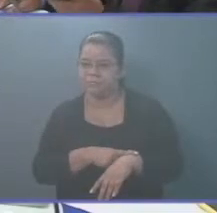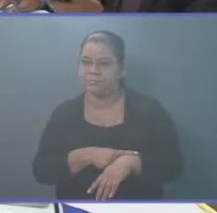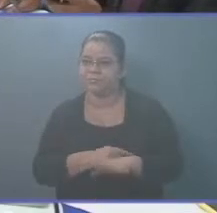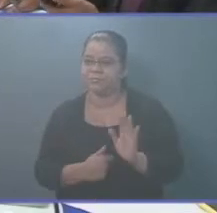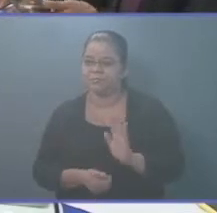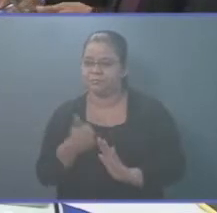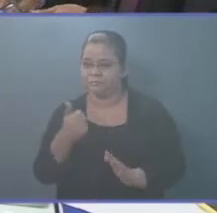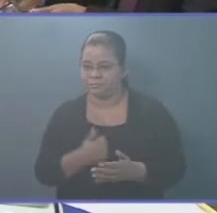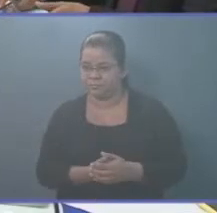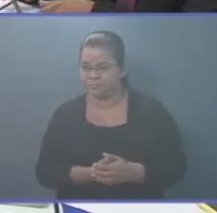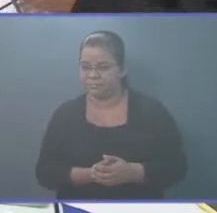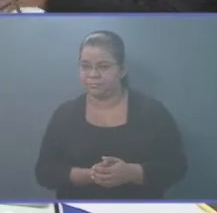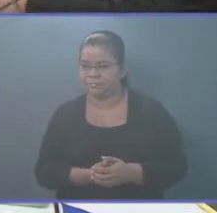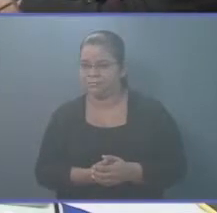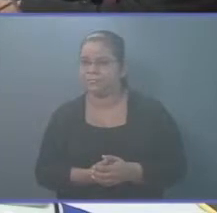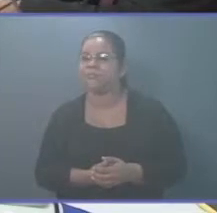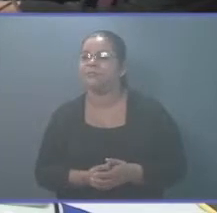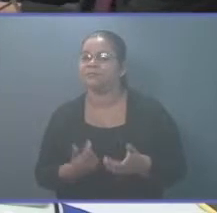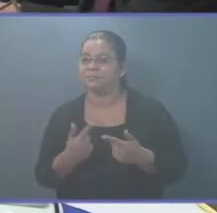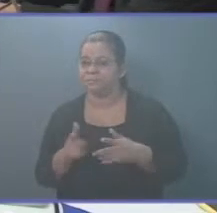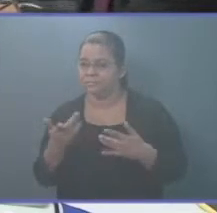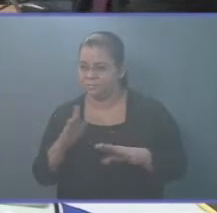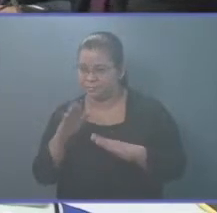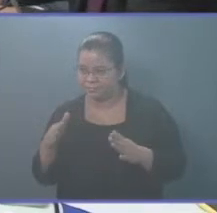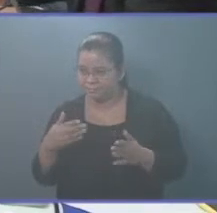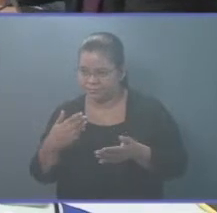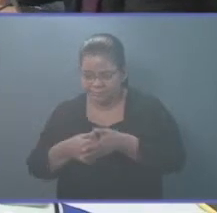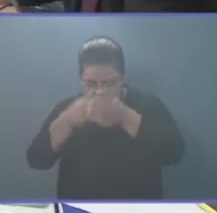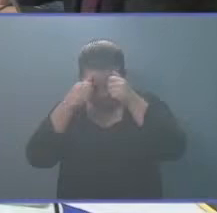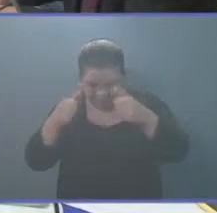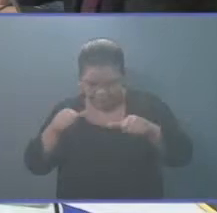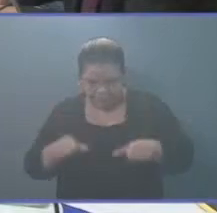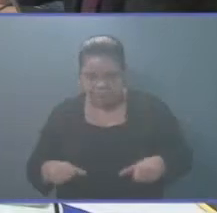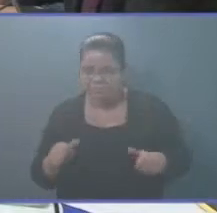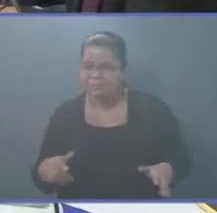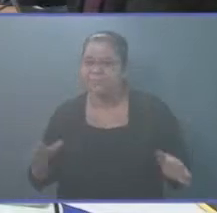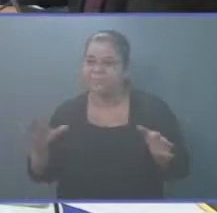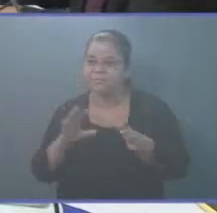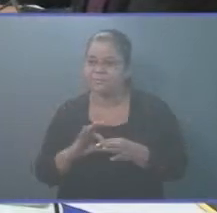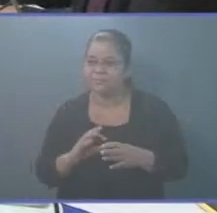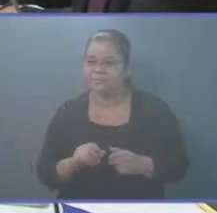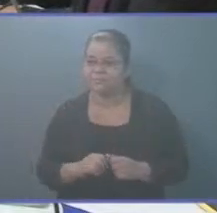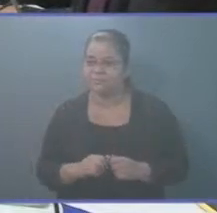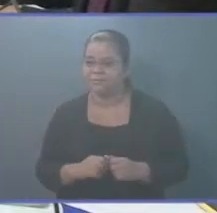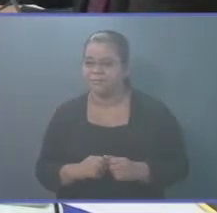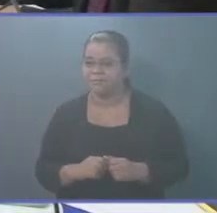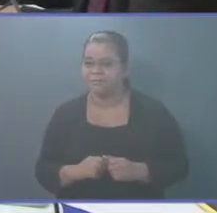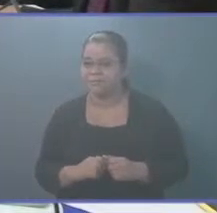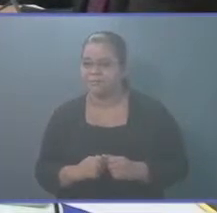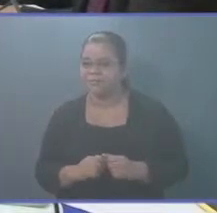el desarrollo de las diligencias de investigación